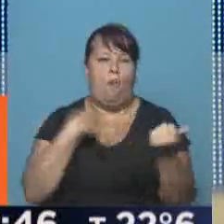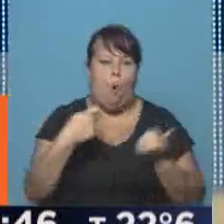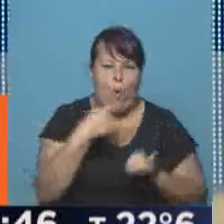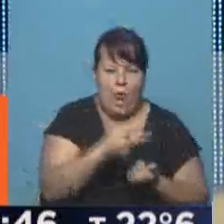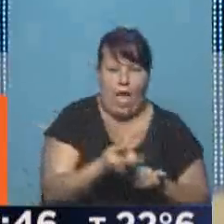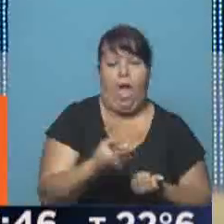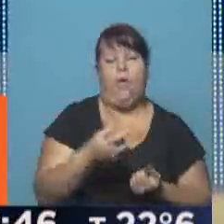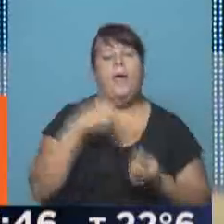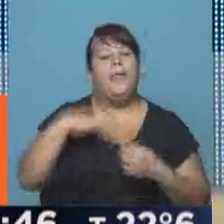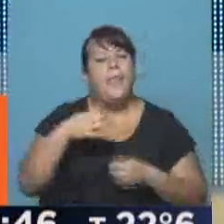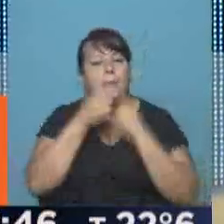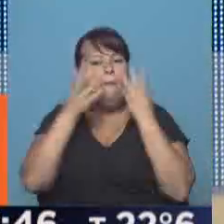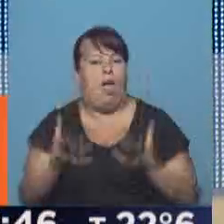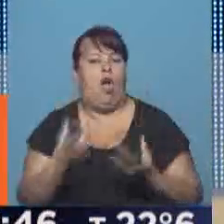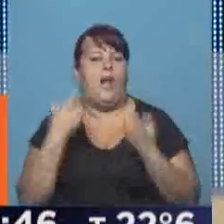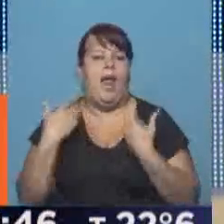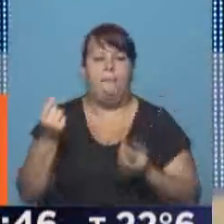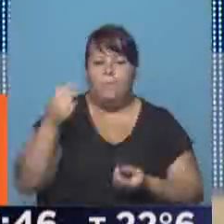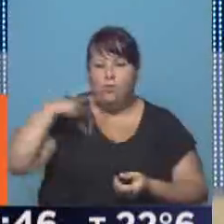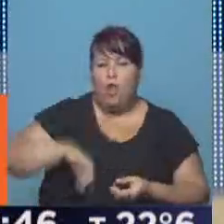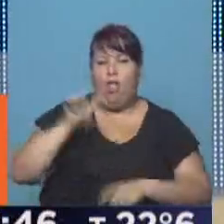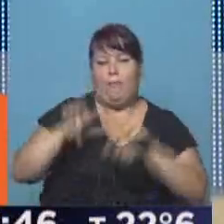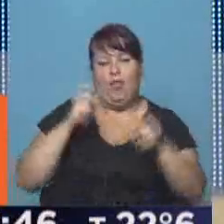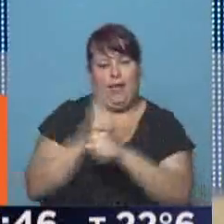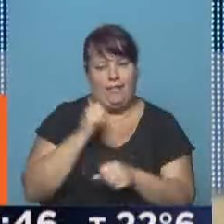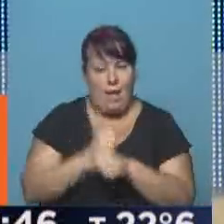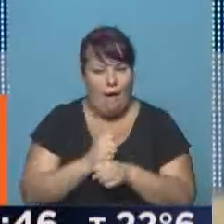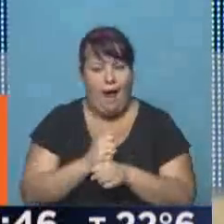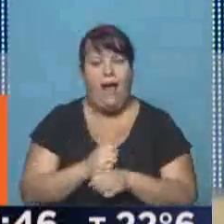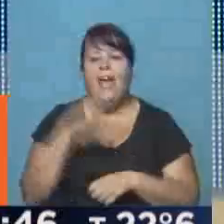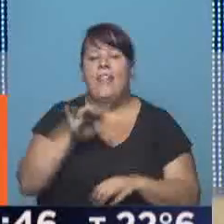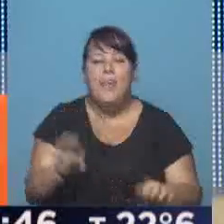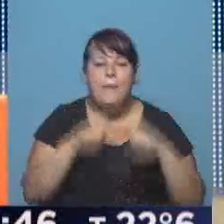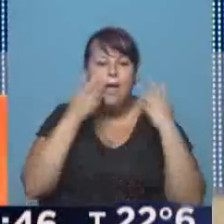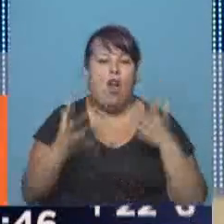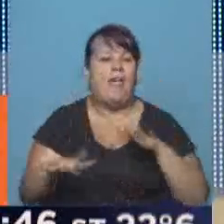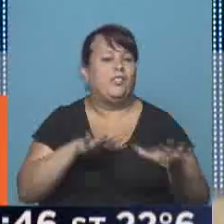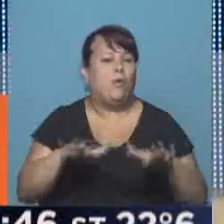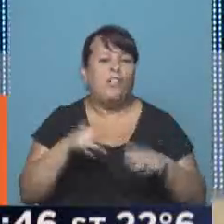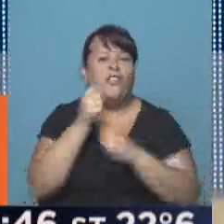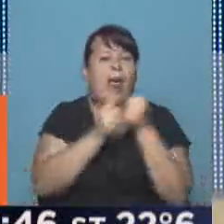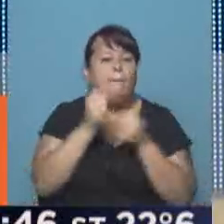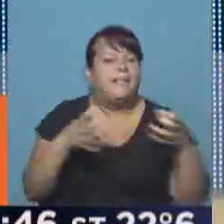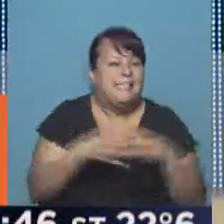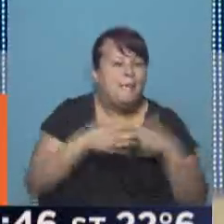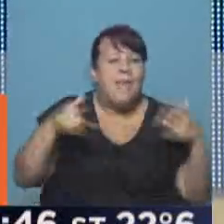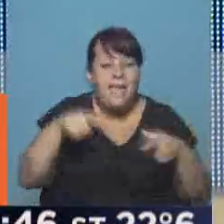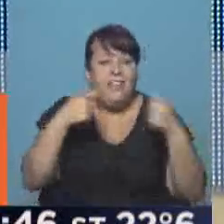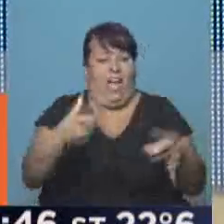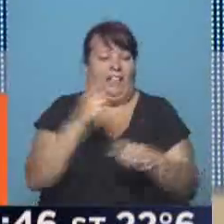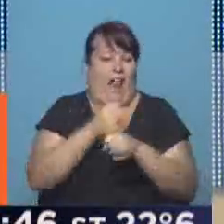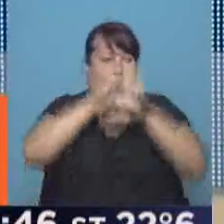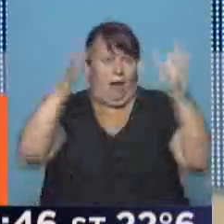jubilados, hay que mejorar el poder de compra de los trabajadores y hay que mejorar la situación de la pequeña y mediana empresa, que es la que genera